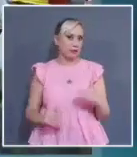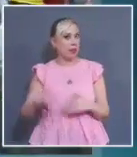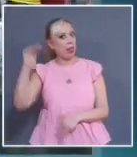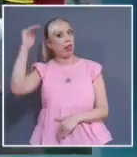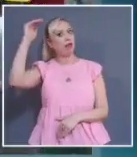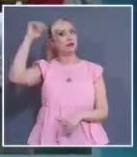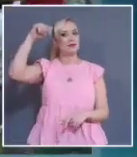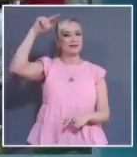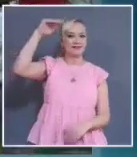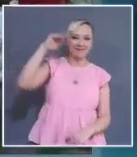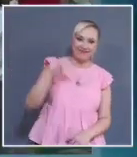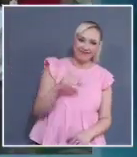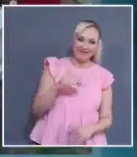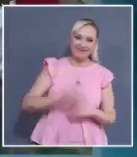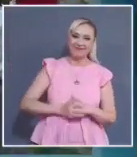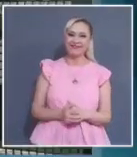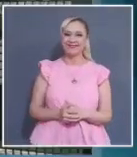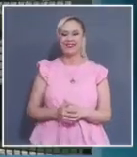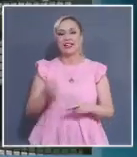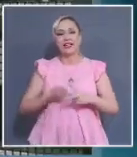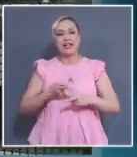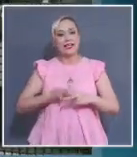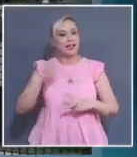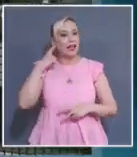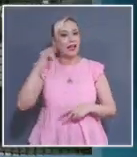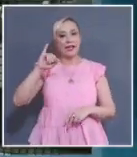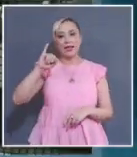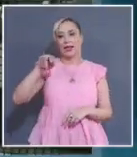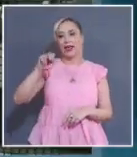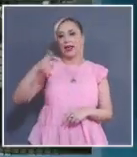Según cifras del INEGI, durante mayo se vendieron